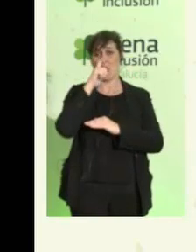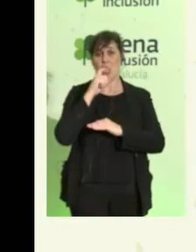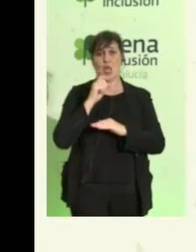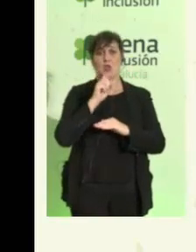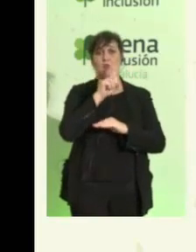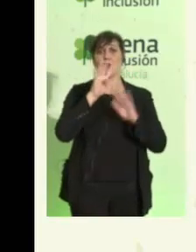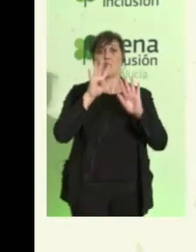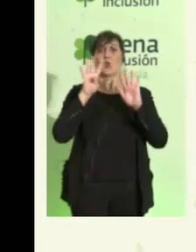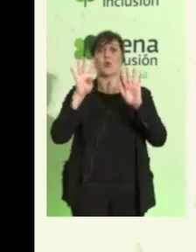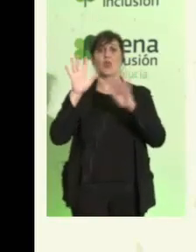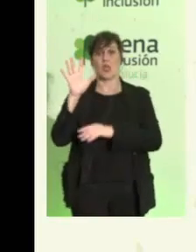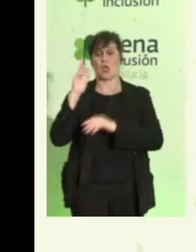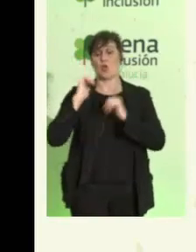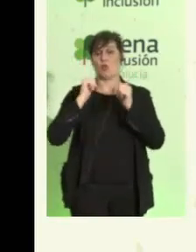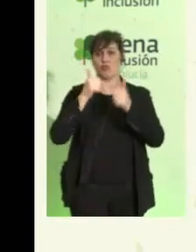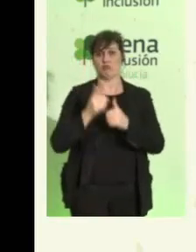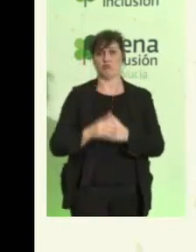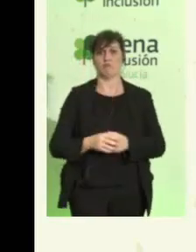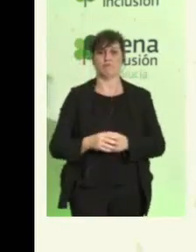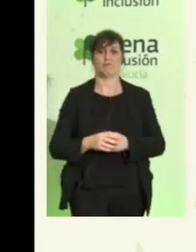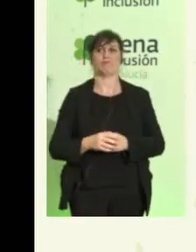1995.